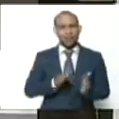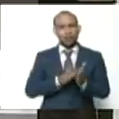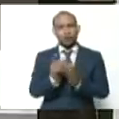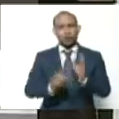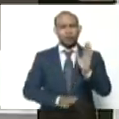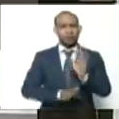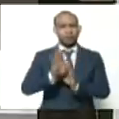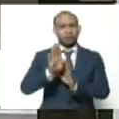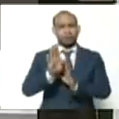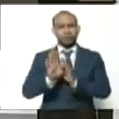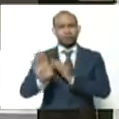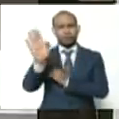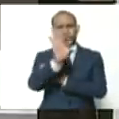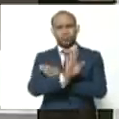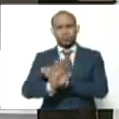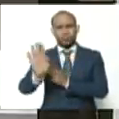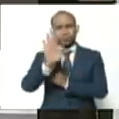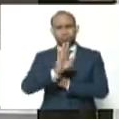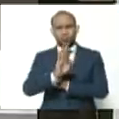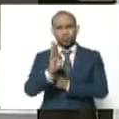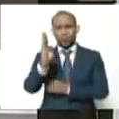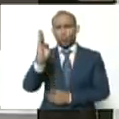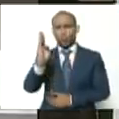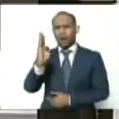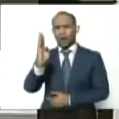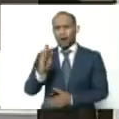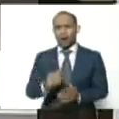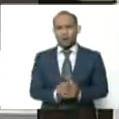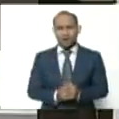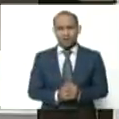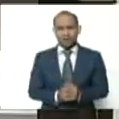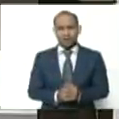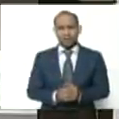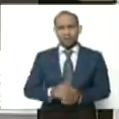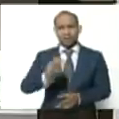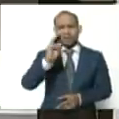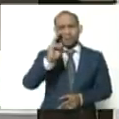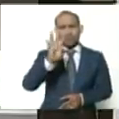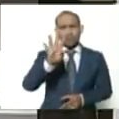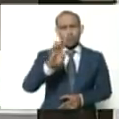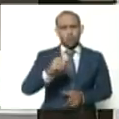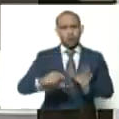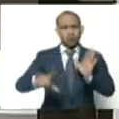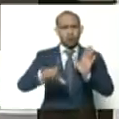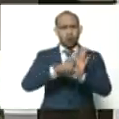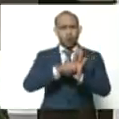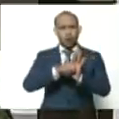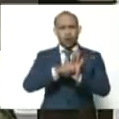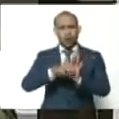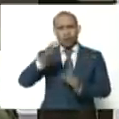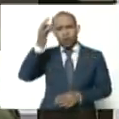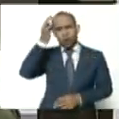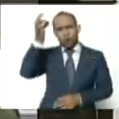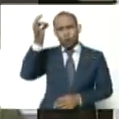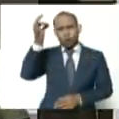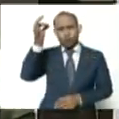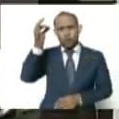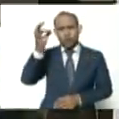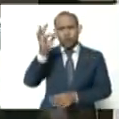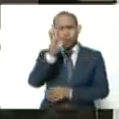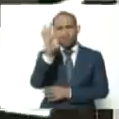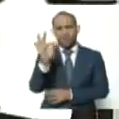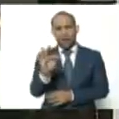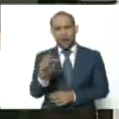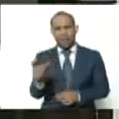mecanismo de protección bancaria. Y número 34, la reforma de la Ley Orgánica del Consejo Federal de Gobierno